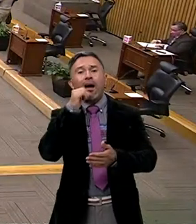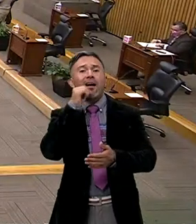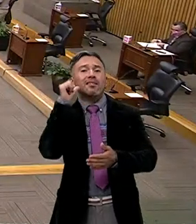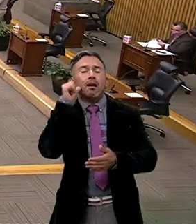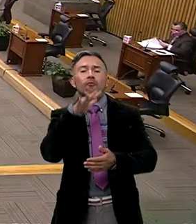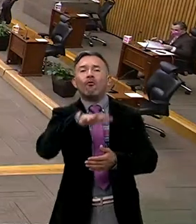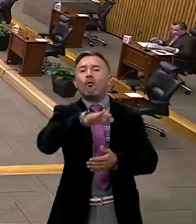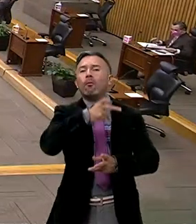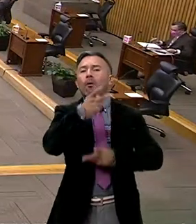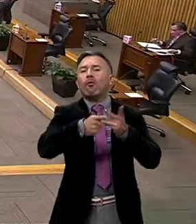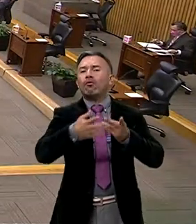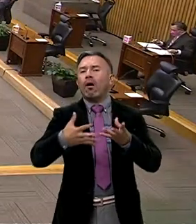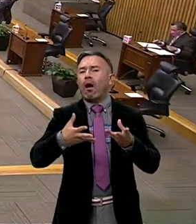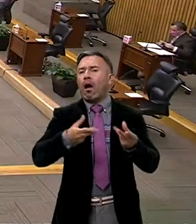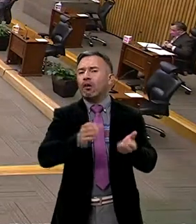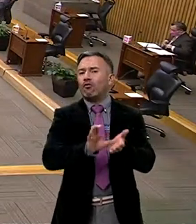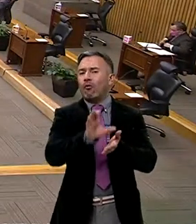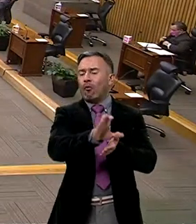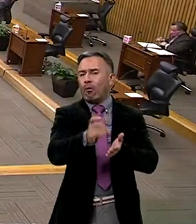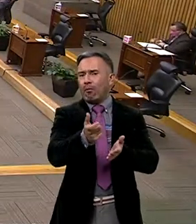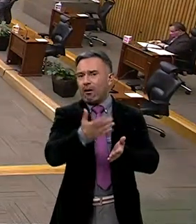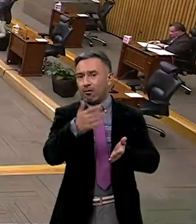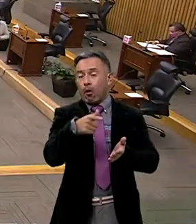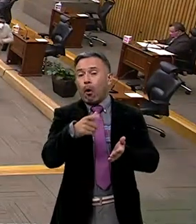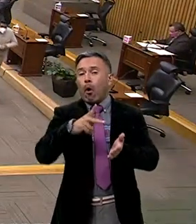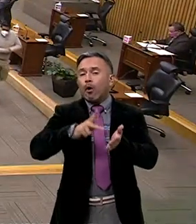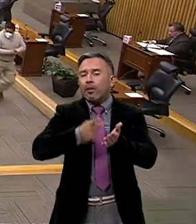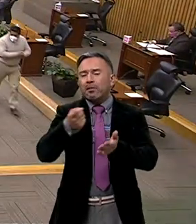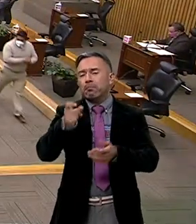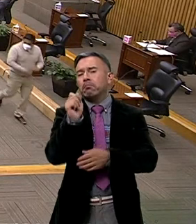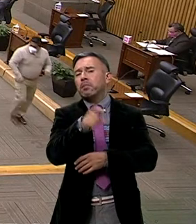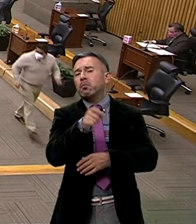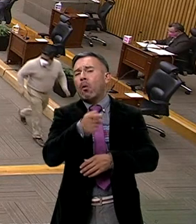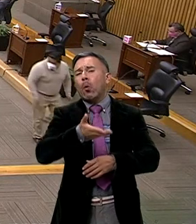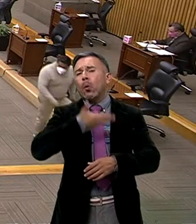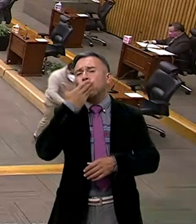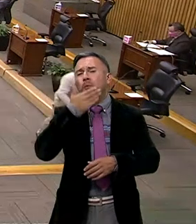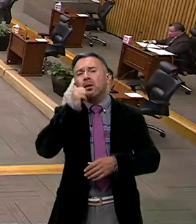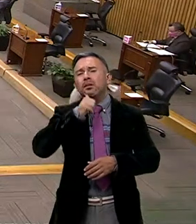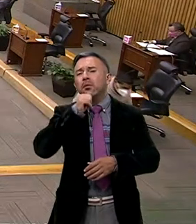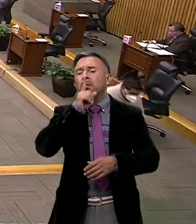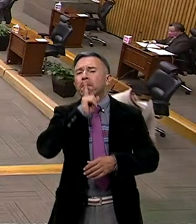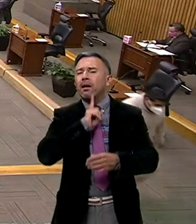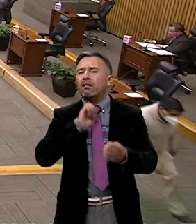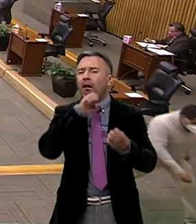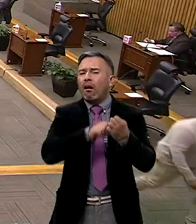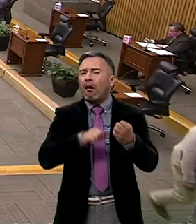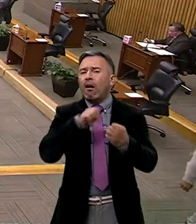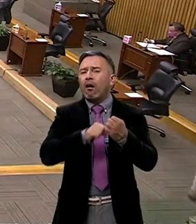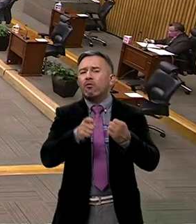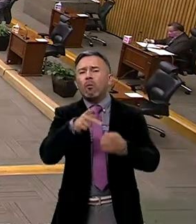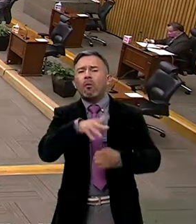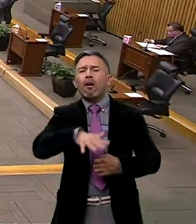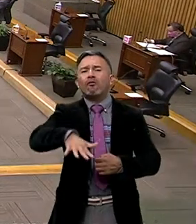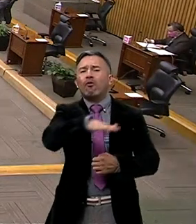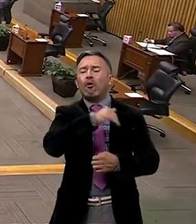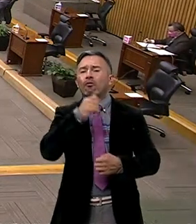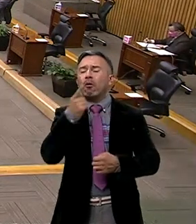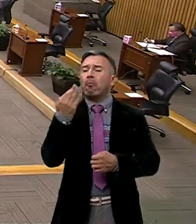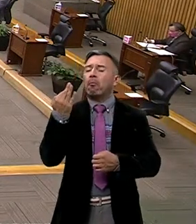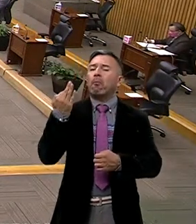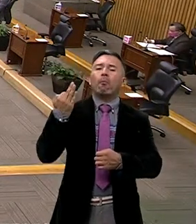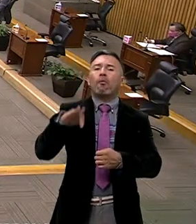de ayer y nuevamente vuelven a mentir como es su costumbre vuelven a querer engañar al pueblo que les dio la espalda el 10 y